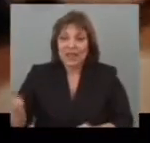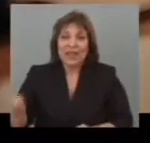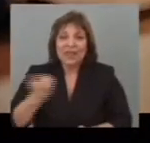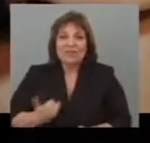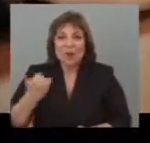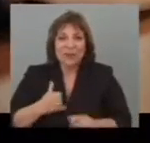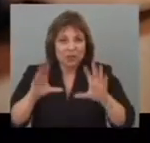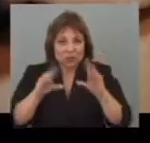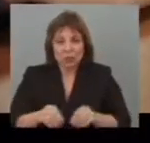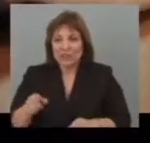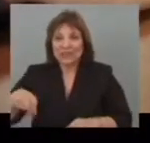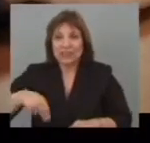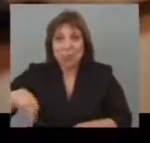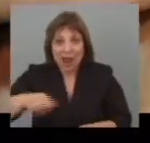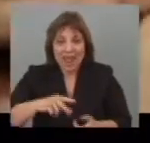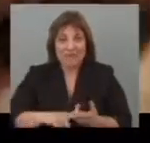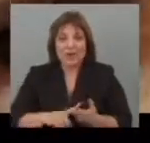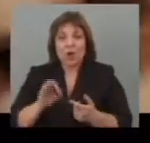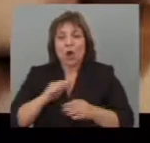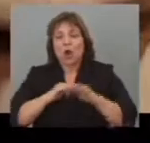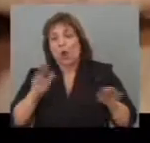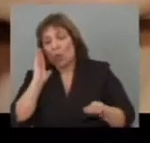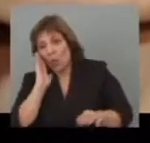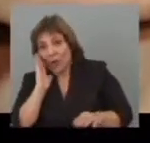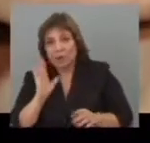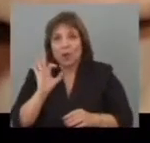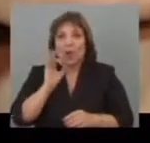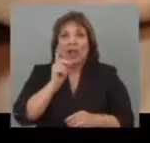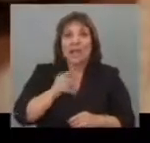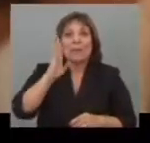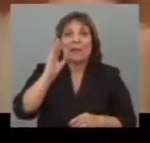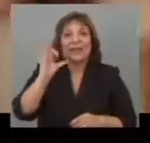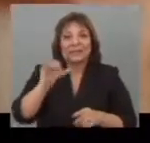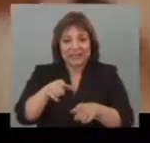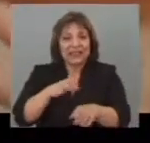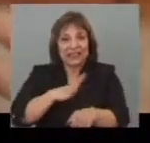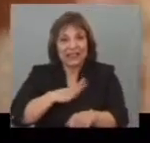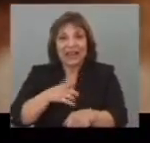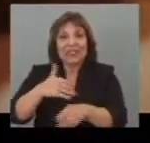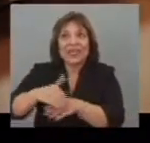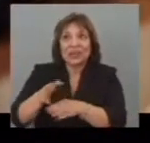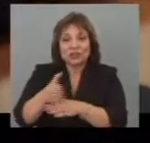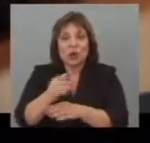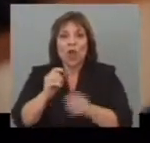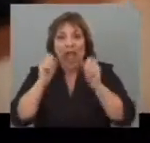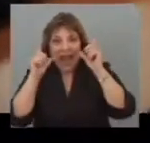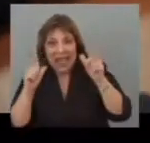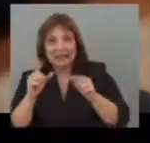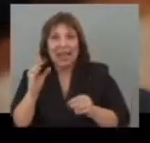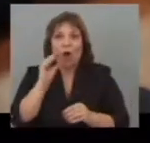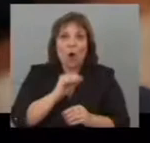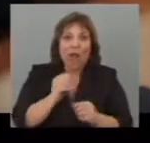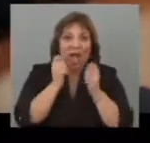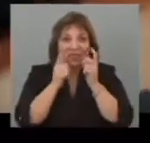información. Si están en movimiento, si están en reposo, GPS, si hay alguna alerta, advertencia, restringida. Y